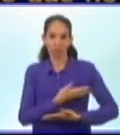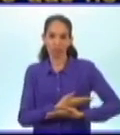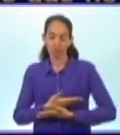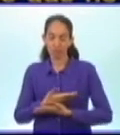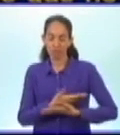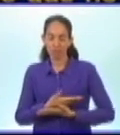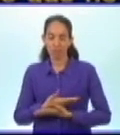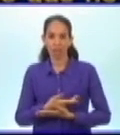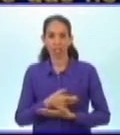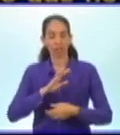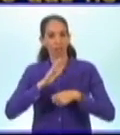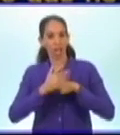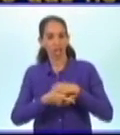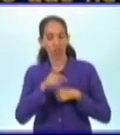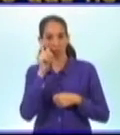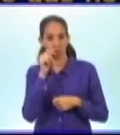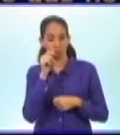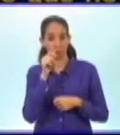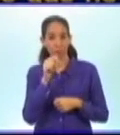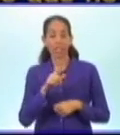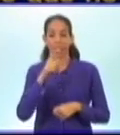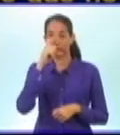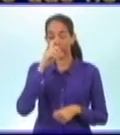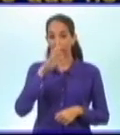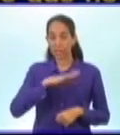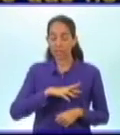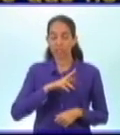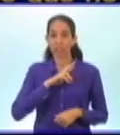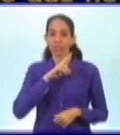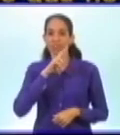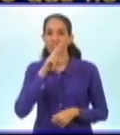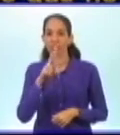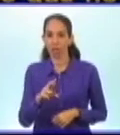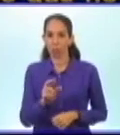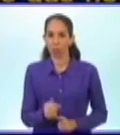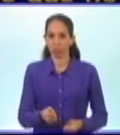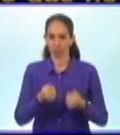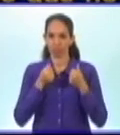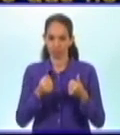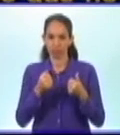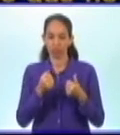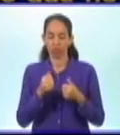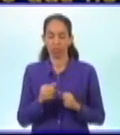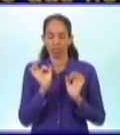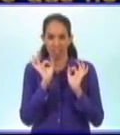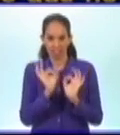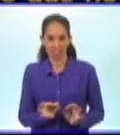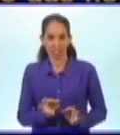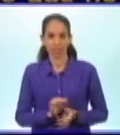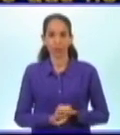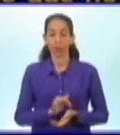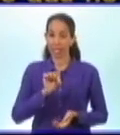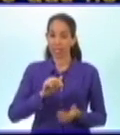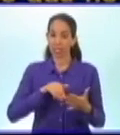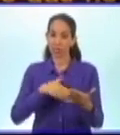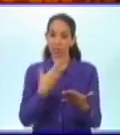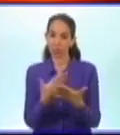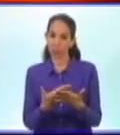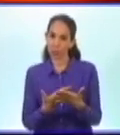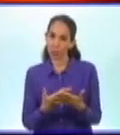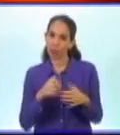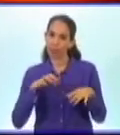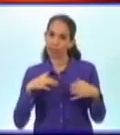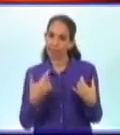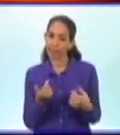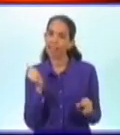D, que expresa que el niño responde a la pregunta que se le hace con fuerza y decisión. Ahora te propongo continuar